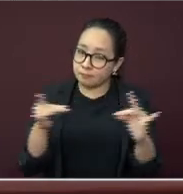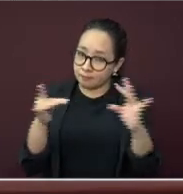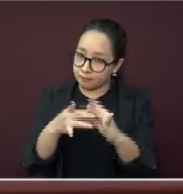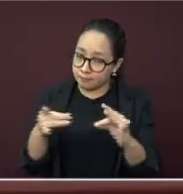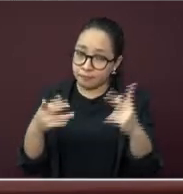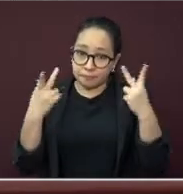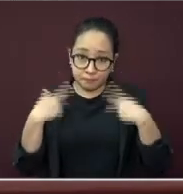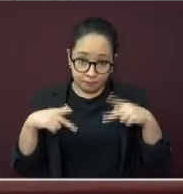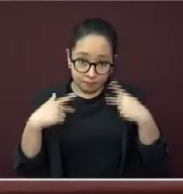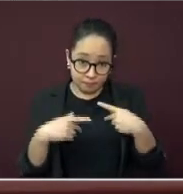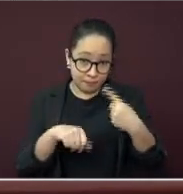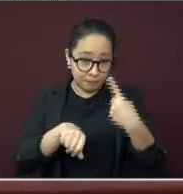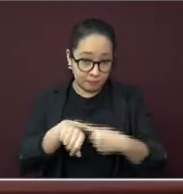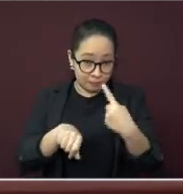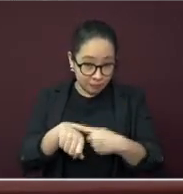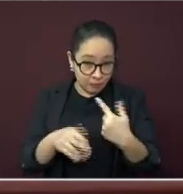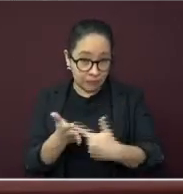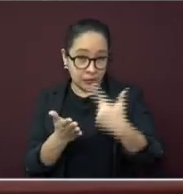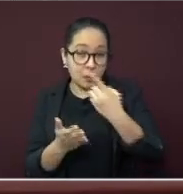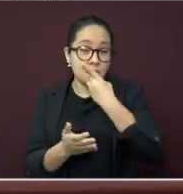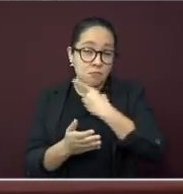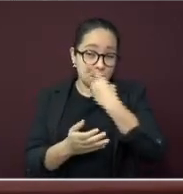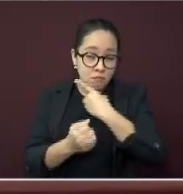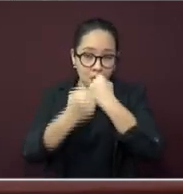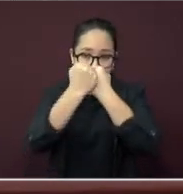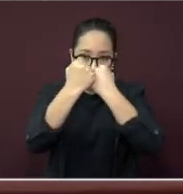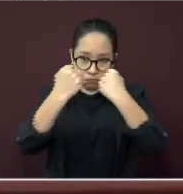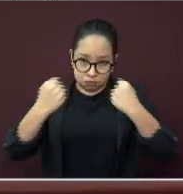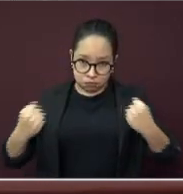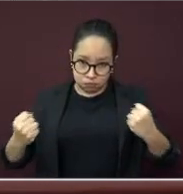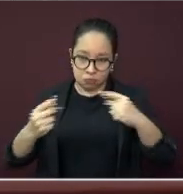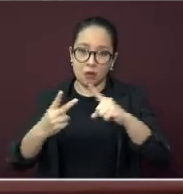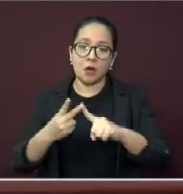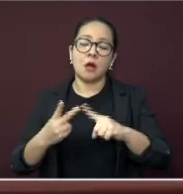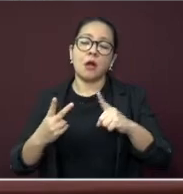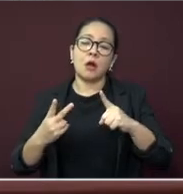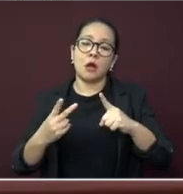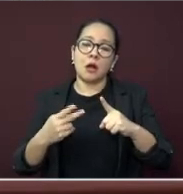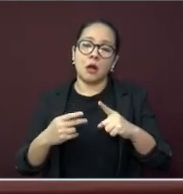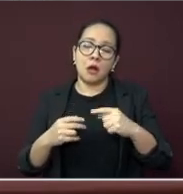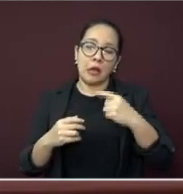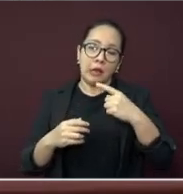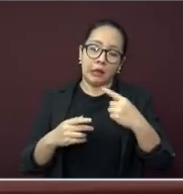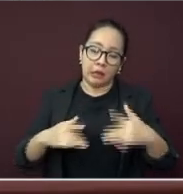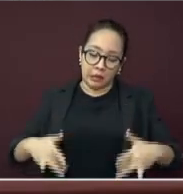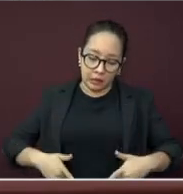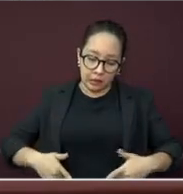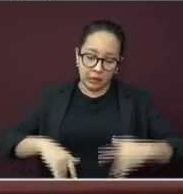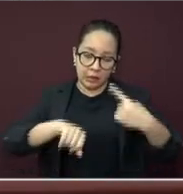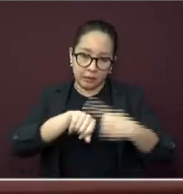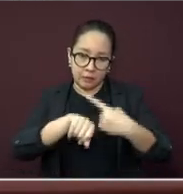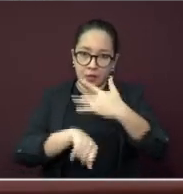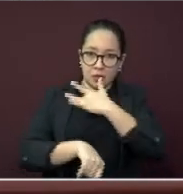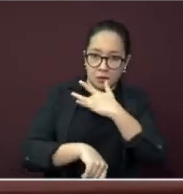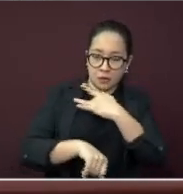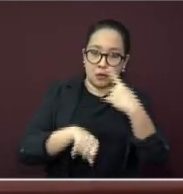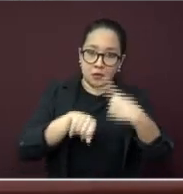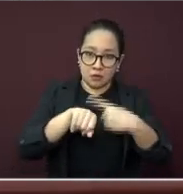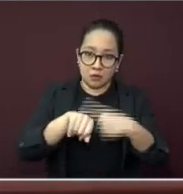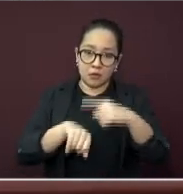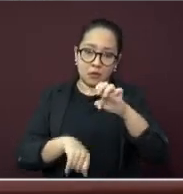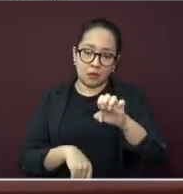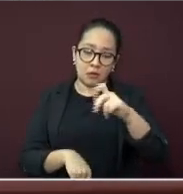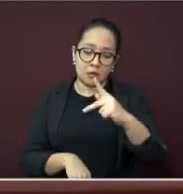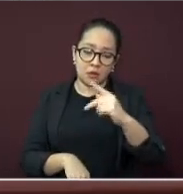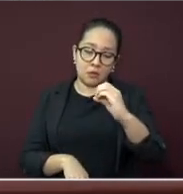como hipertensión diabetes obesidad enfermedad renal cardiaca enfermedad obstructiva crónica